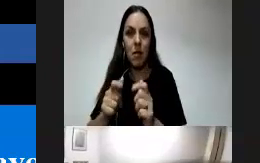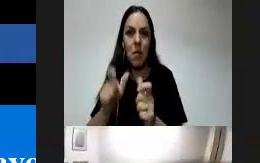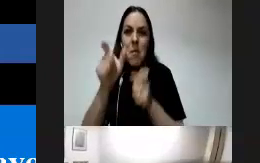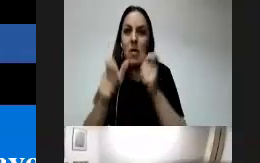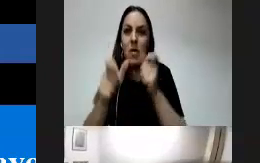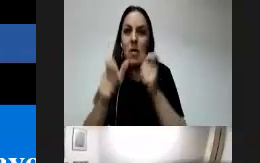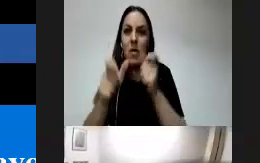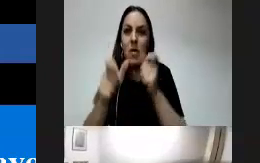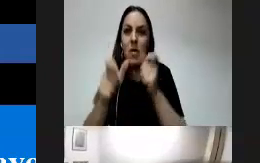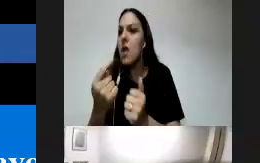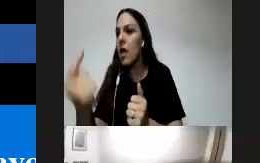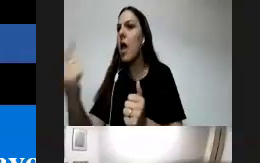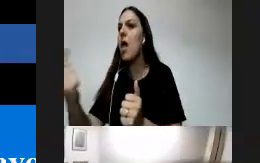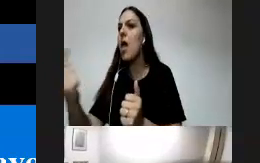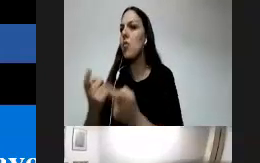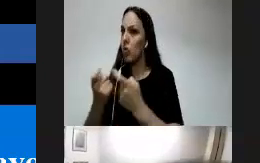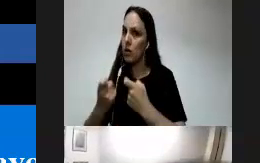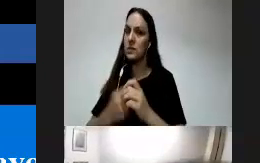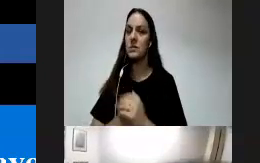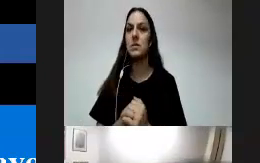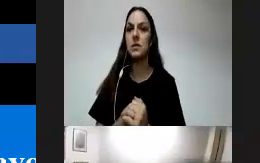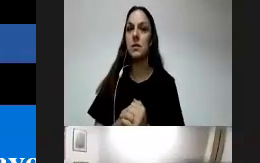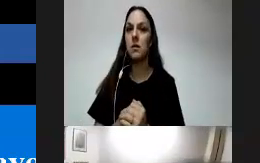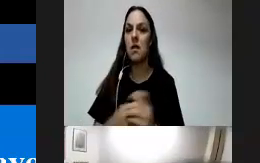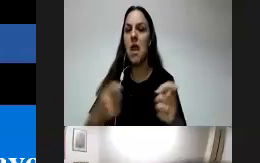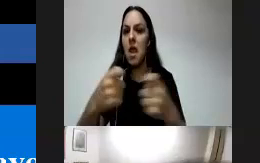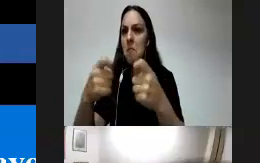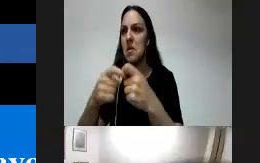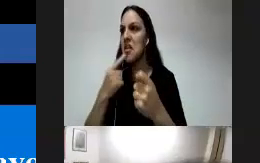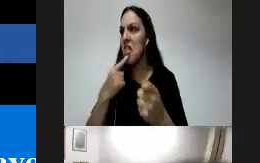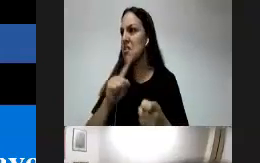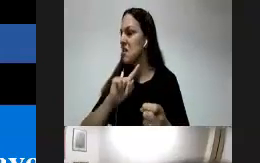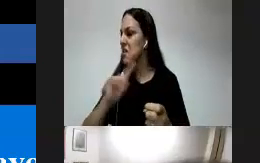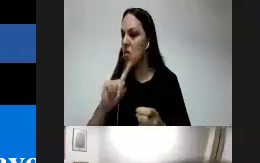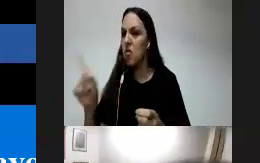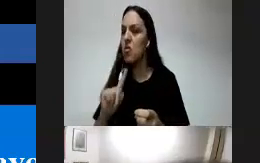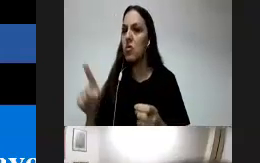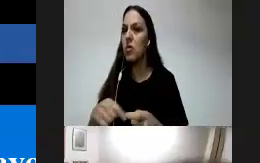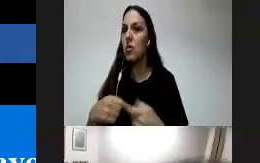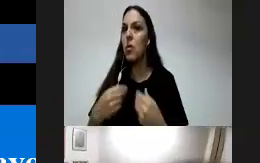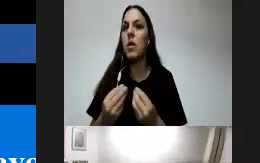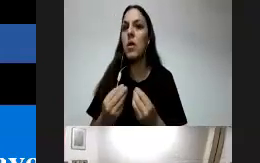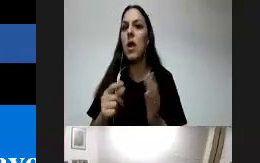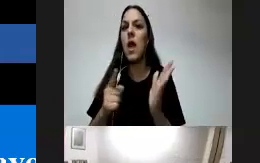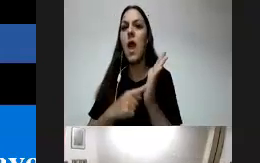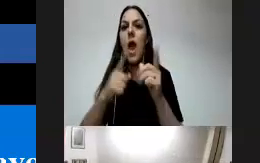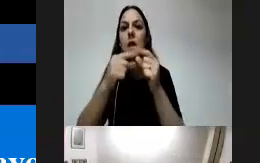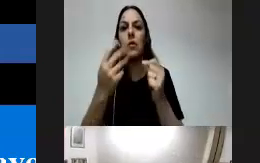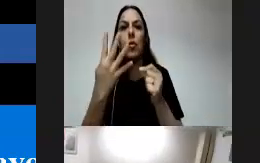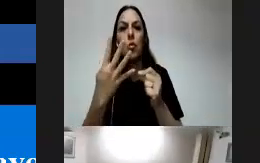familia en el hombro. Las diferentes empresas se negaron a hacerlo, pues el artículo 4, inciso B, del decreto